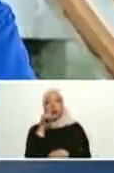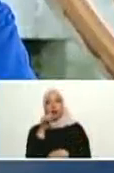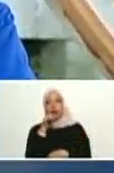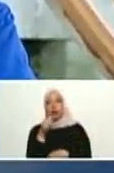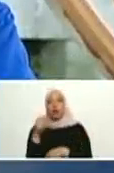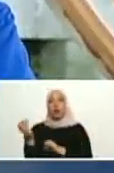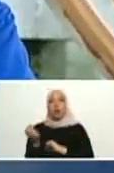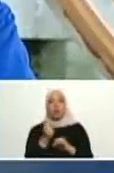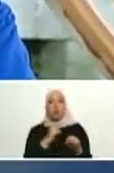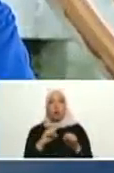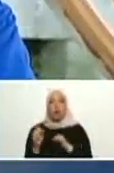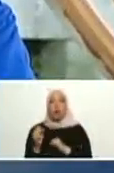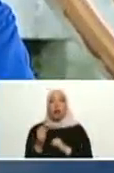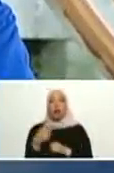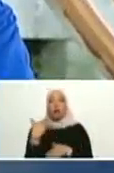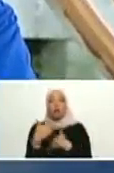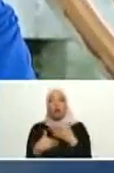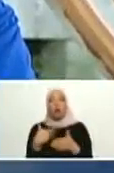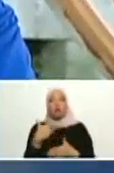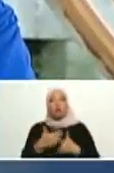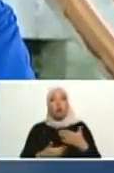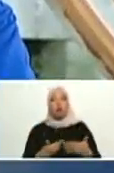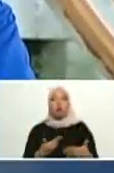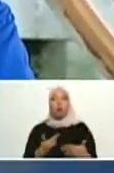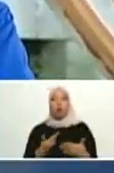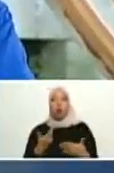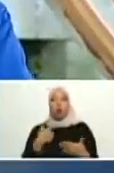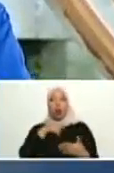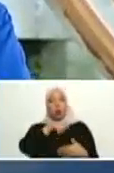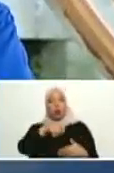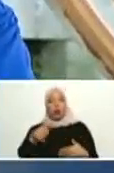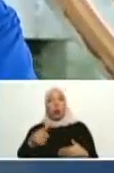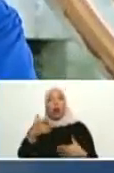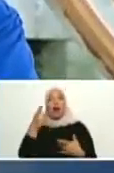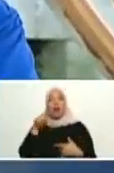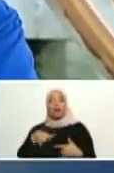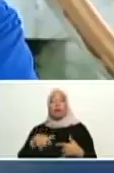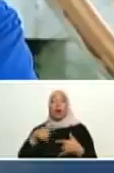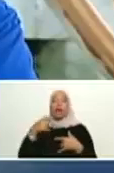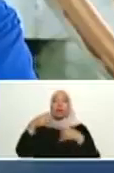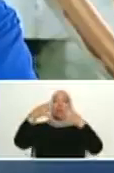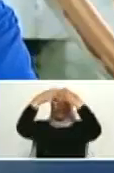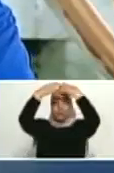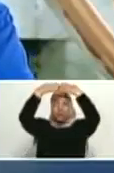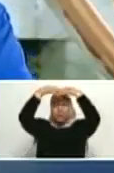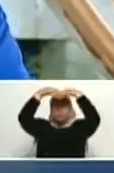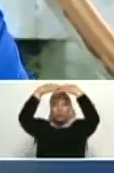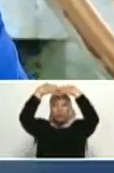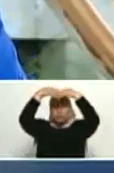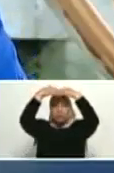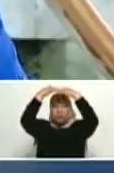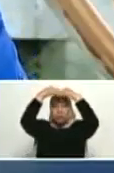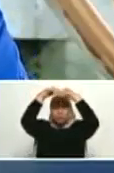mover el coco. ¿Mm? Mover el coco duro. Los tenemos